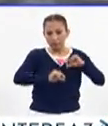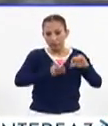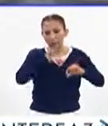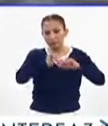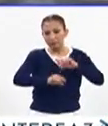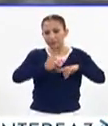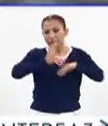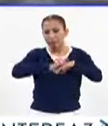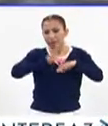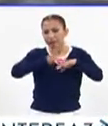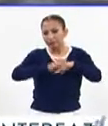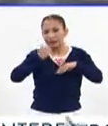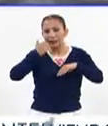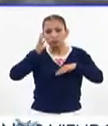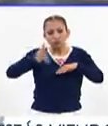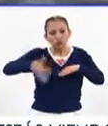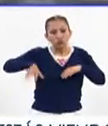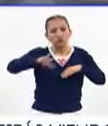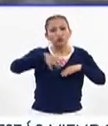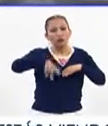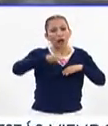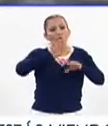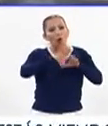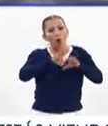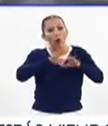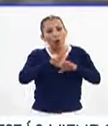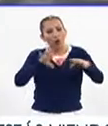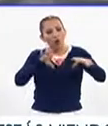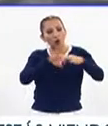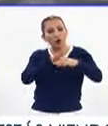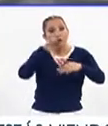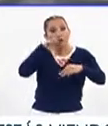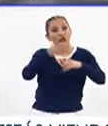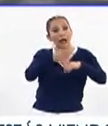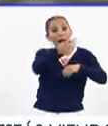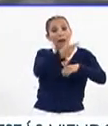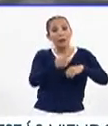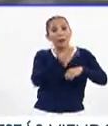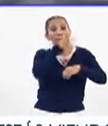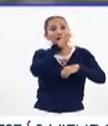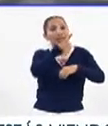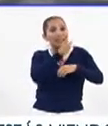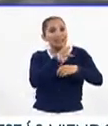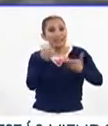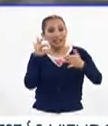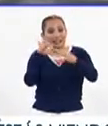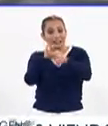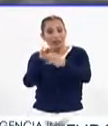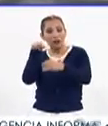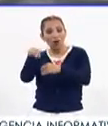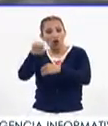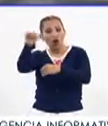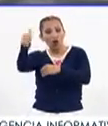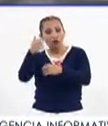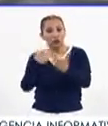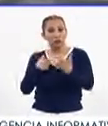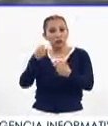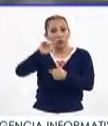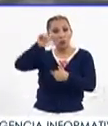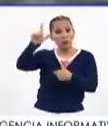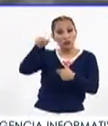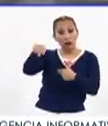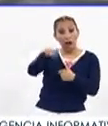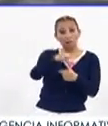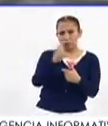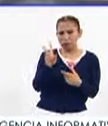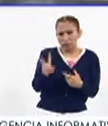poco, cada vez se va buscando más esta corresponsabilidad con los padres, esta vinculación con otros especialistas, porque